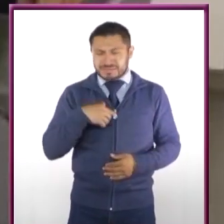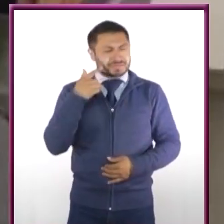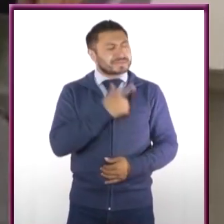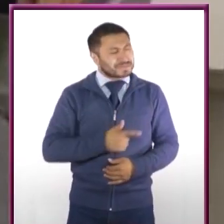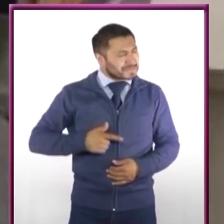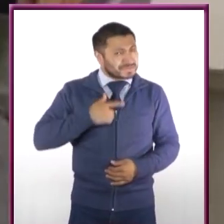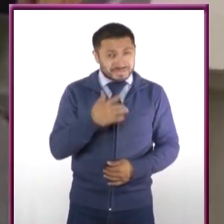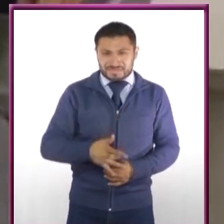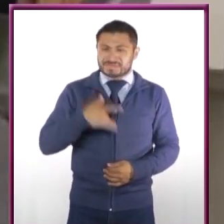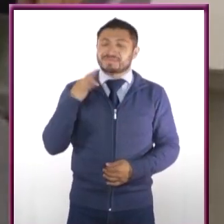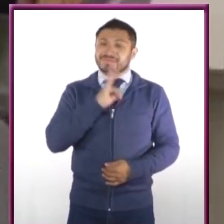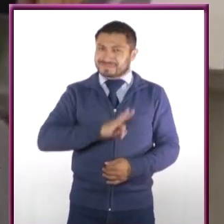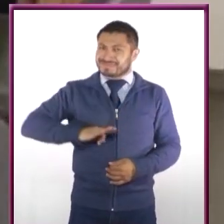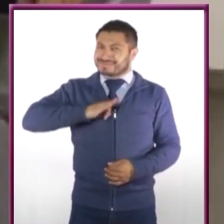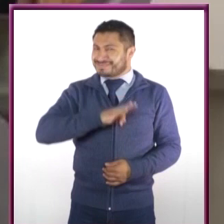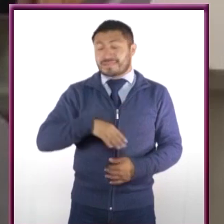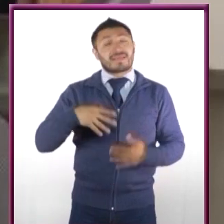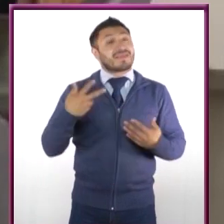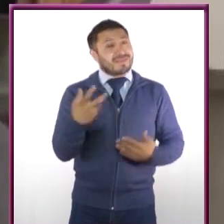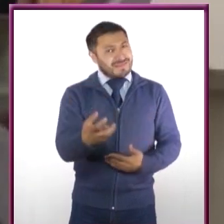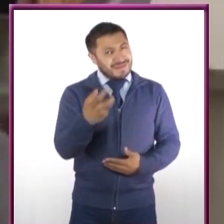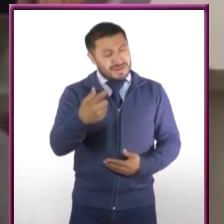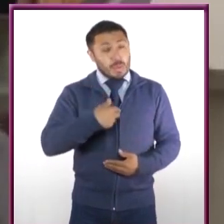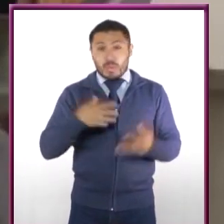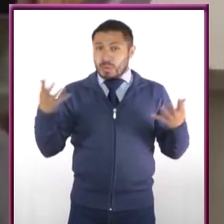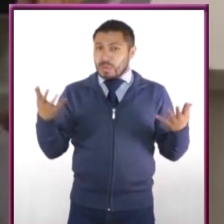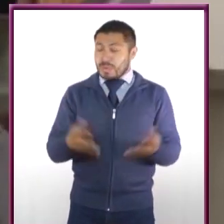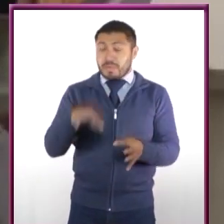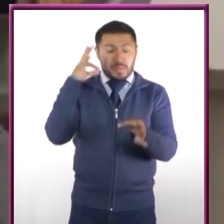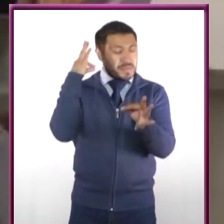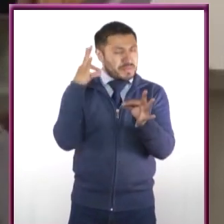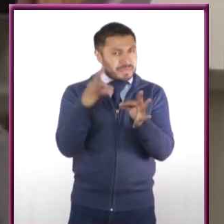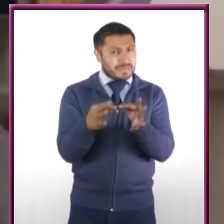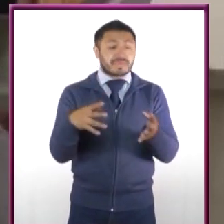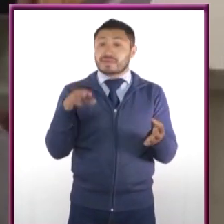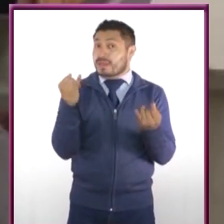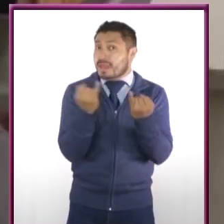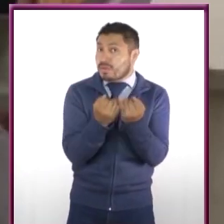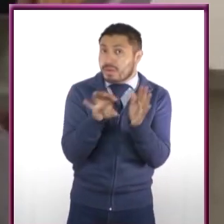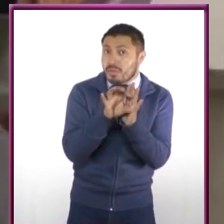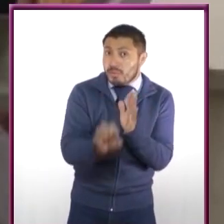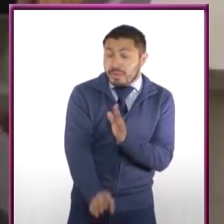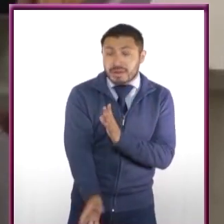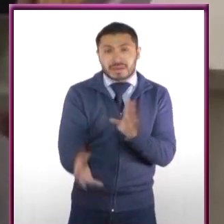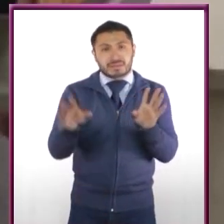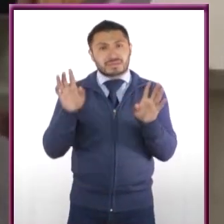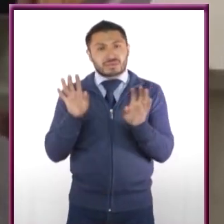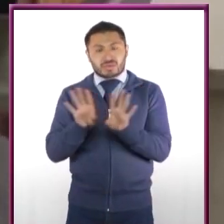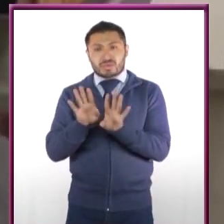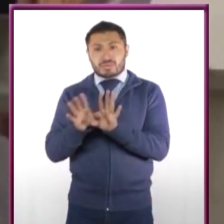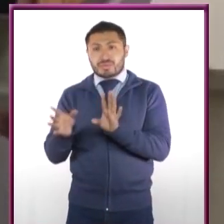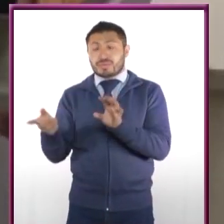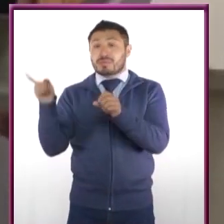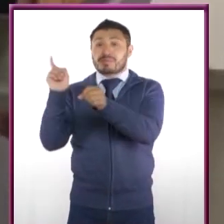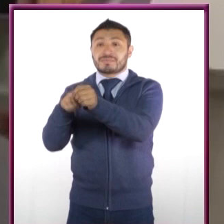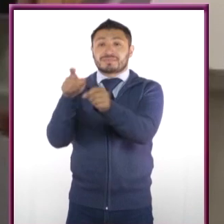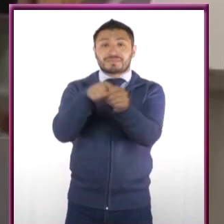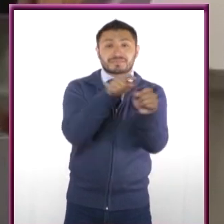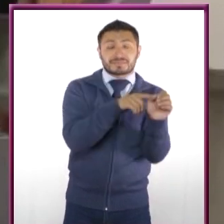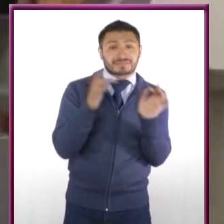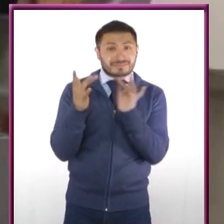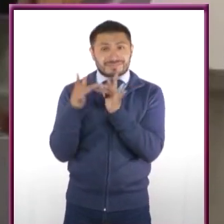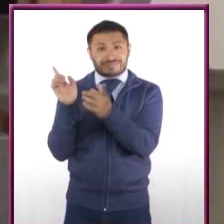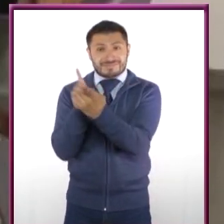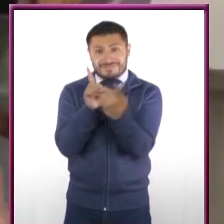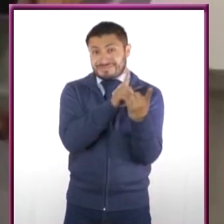sentir feliz. Pues entonces voy a hacerlo, ¿no? También nos ayuda, por ejemplo, para vincularnos con otras personas.